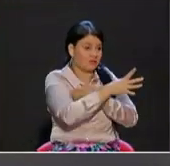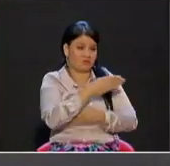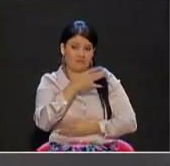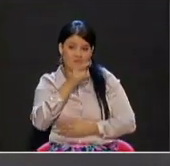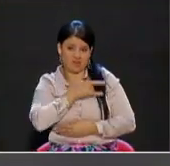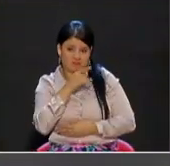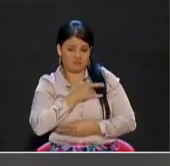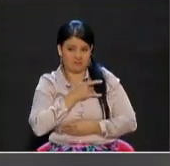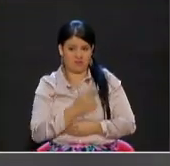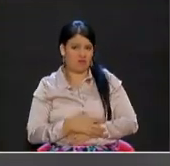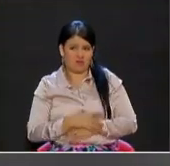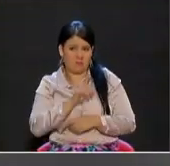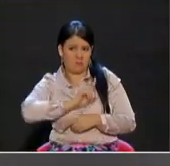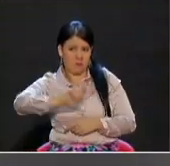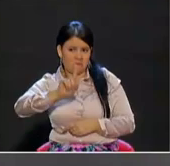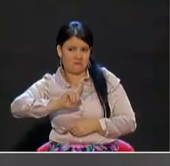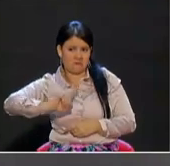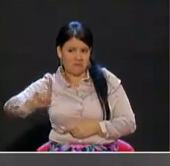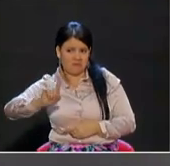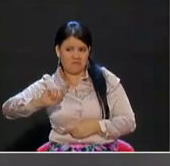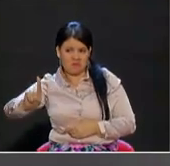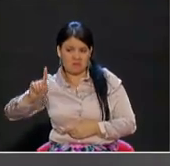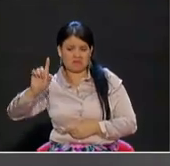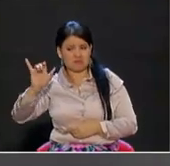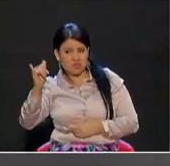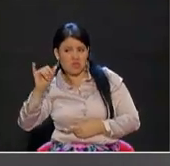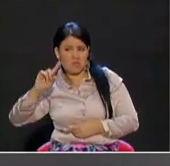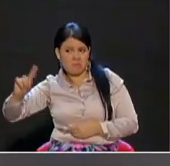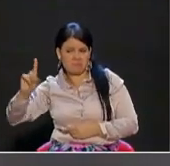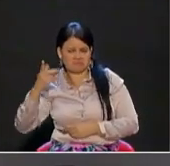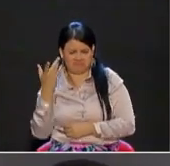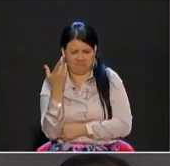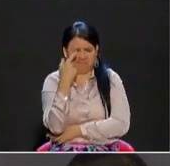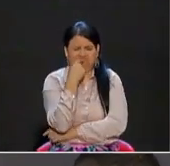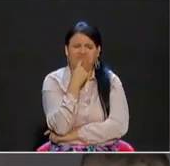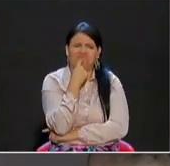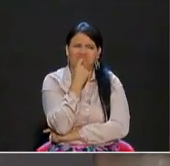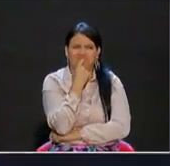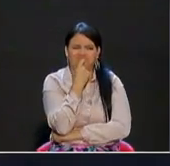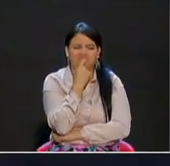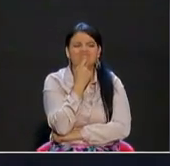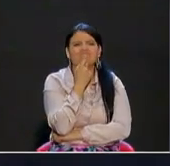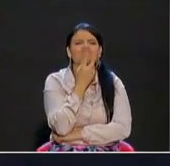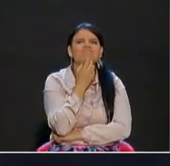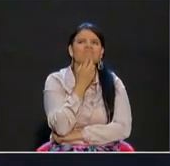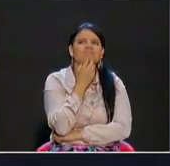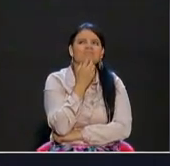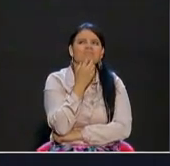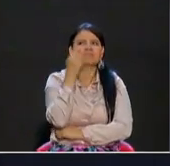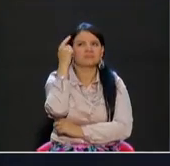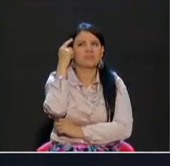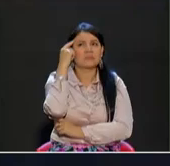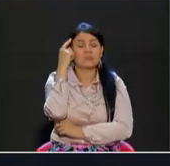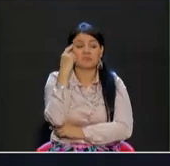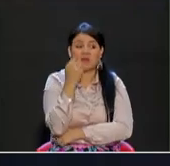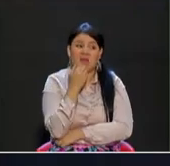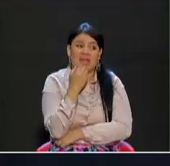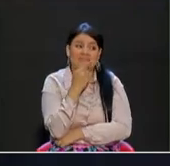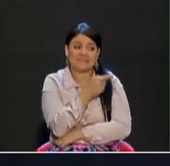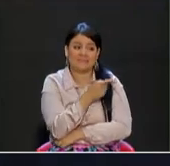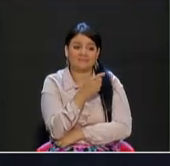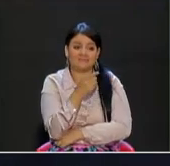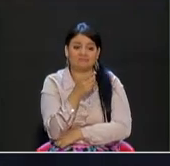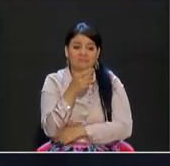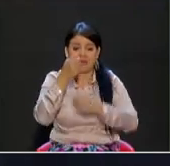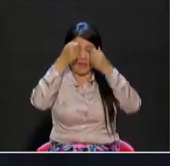tampoco lo permitiría yo creo que el día que nosotros no permitamos que el estado que